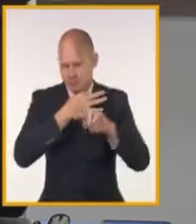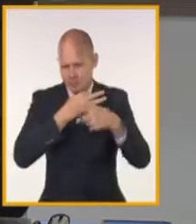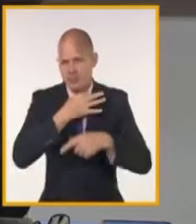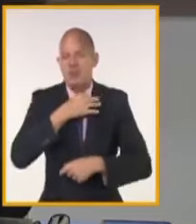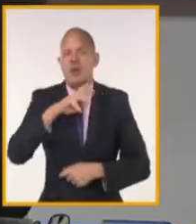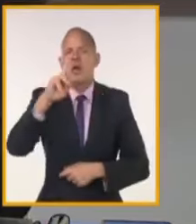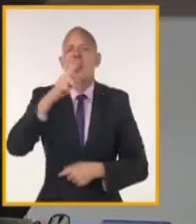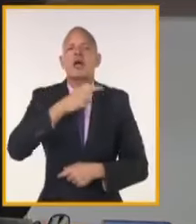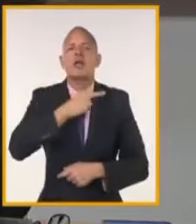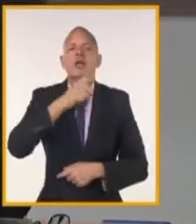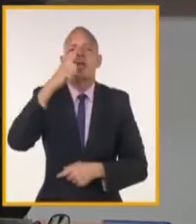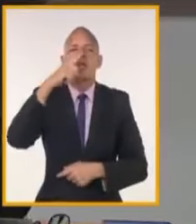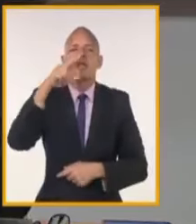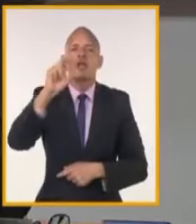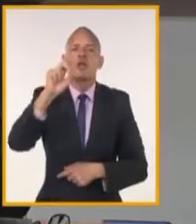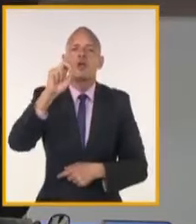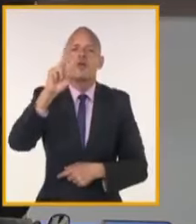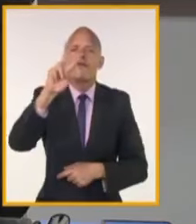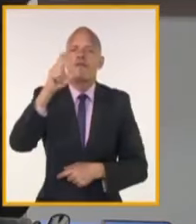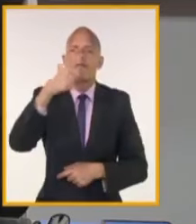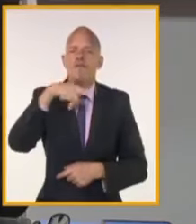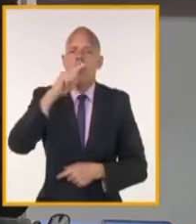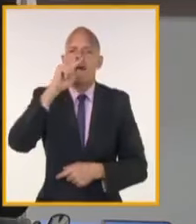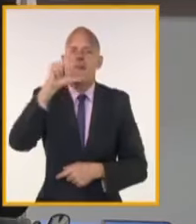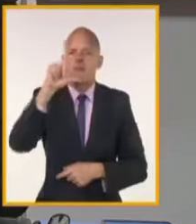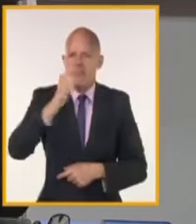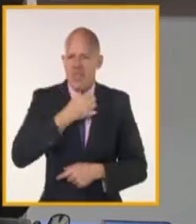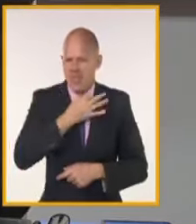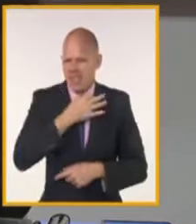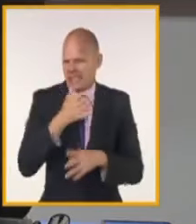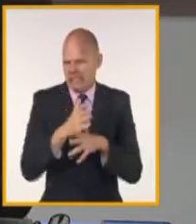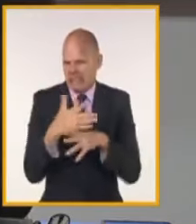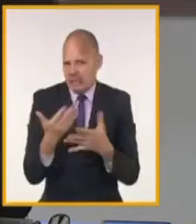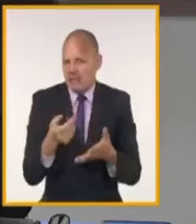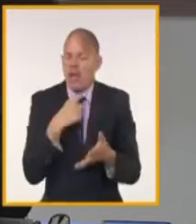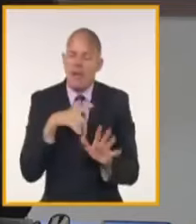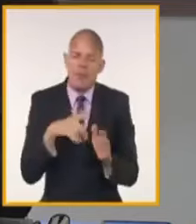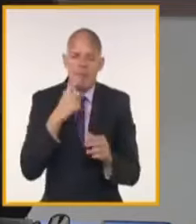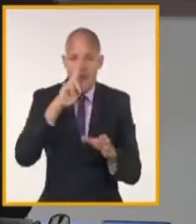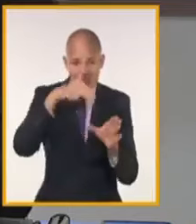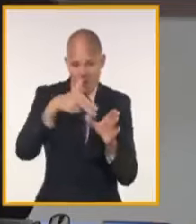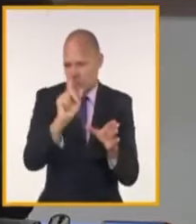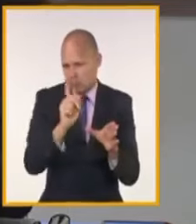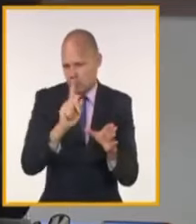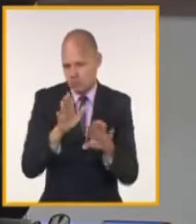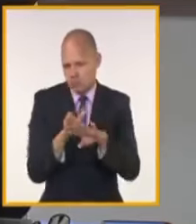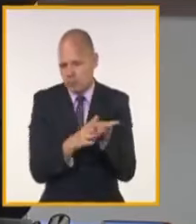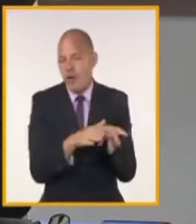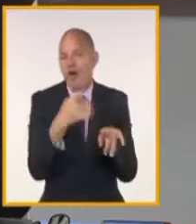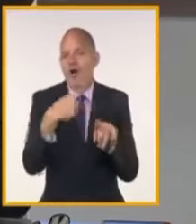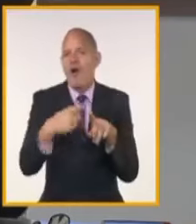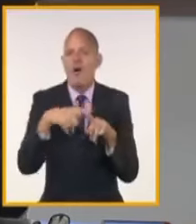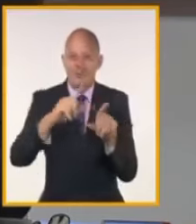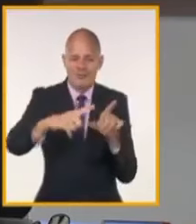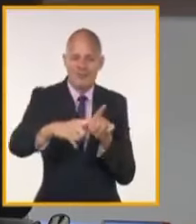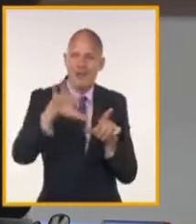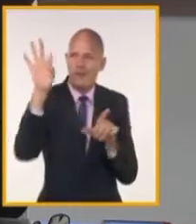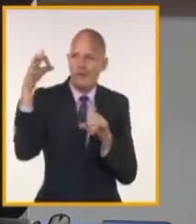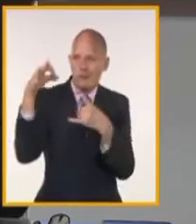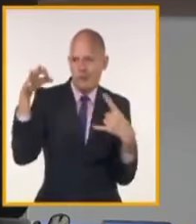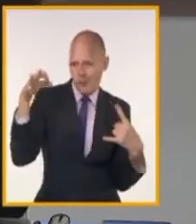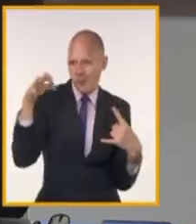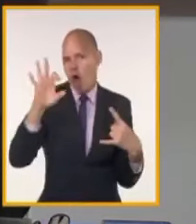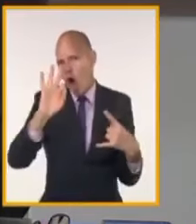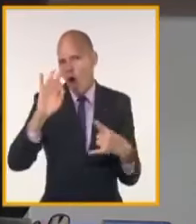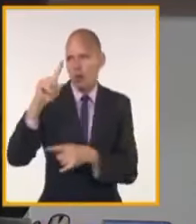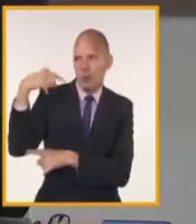los combustibles pero ahora el primer paso es eliminar la importación de los combustibles pasa por utilizar el crudo nacional el